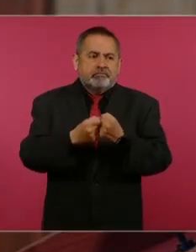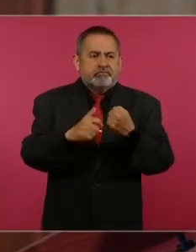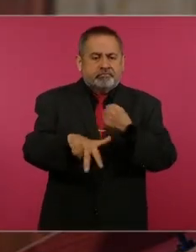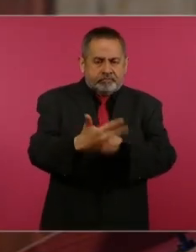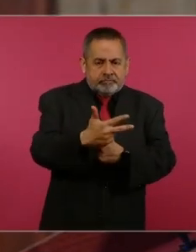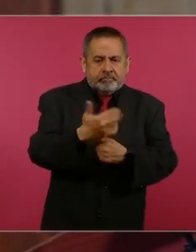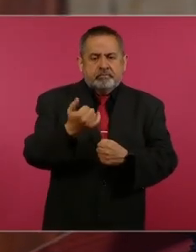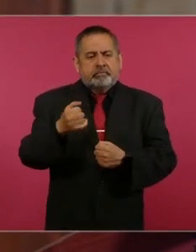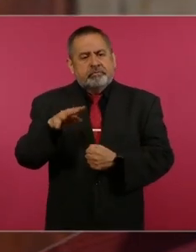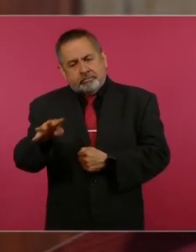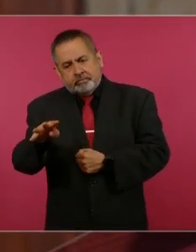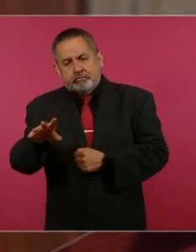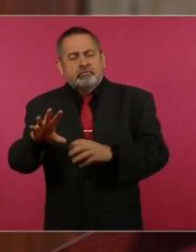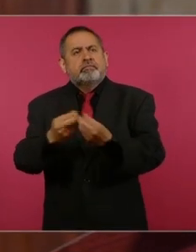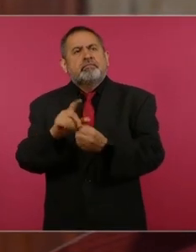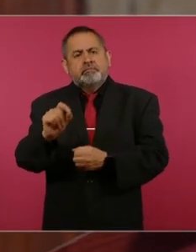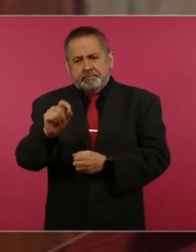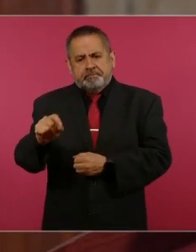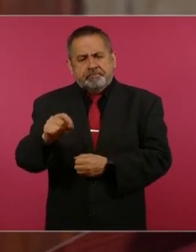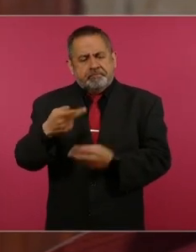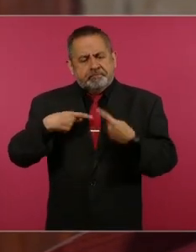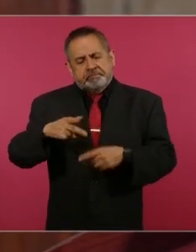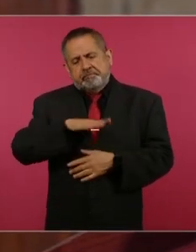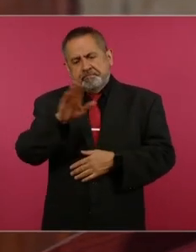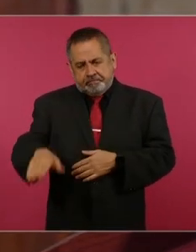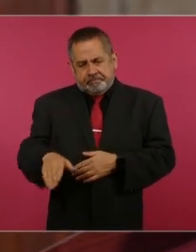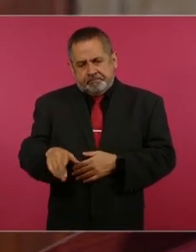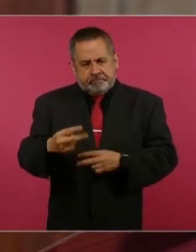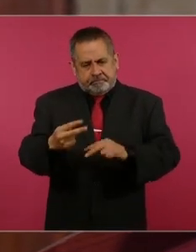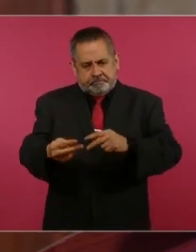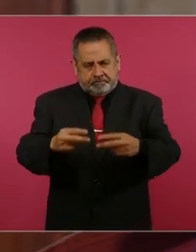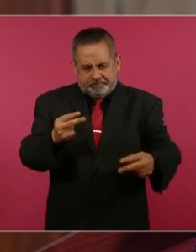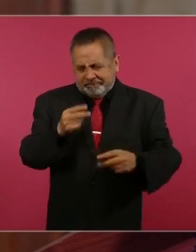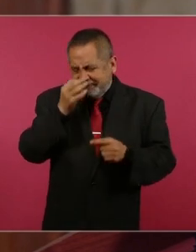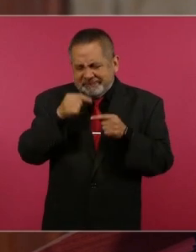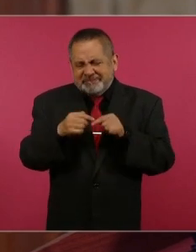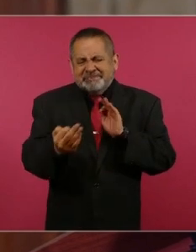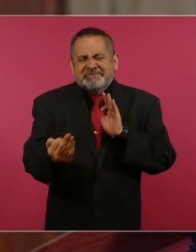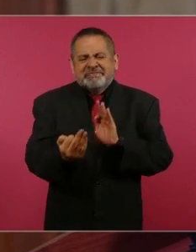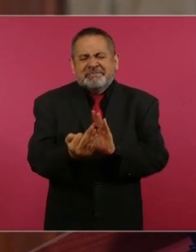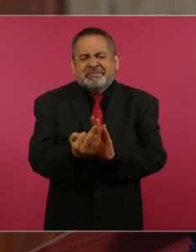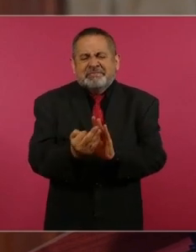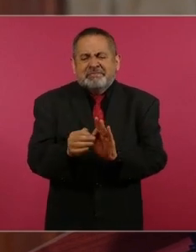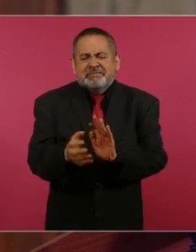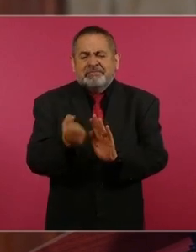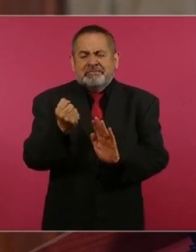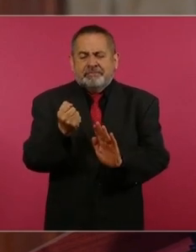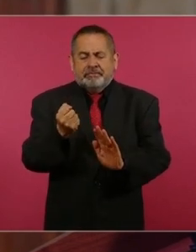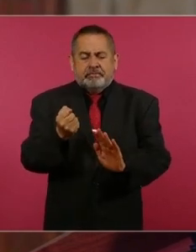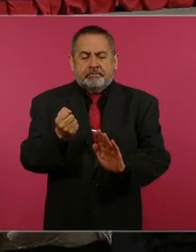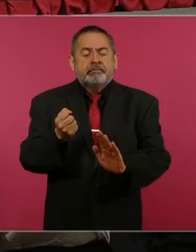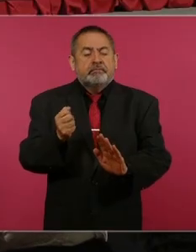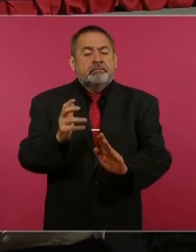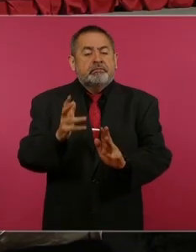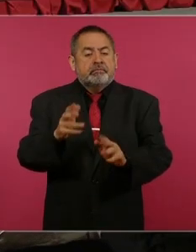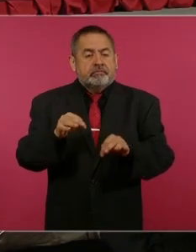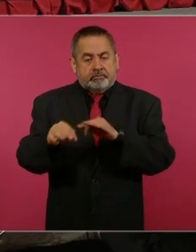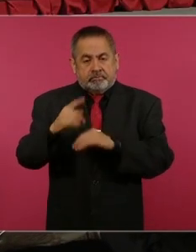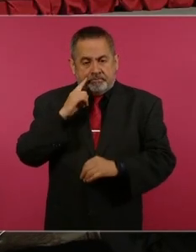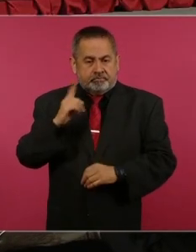19, de los 20 mineros, ¿verdad?, que están ubicados en esos sitios. Adelante. Hemos venido trabajando en lo que se